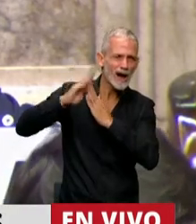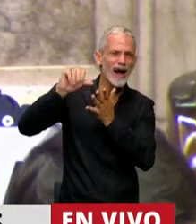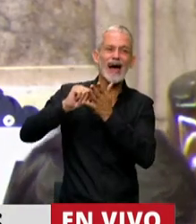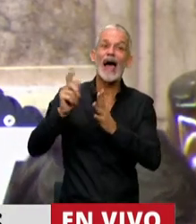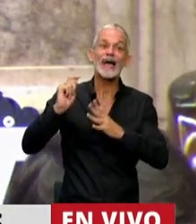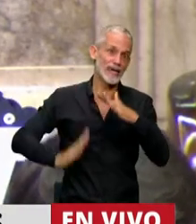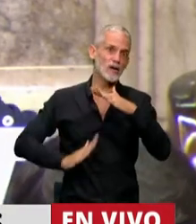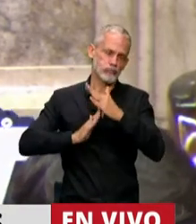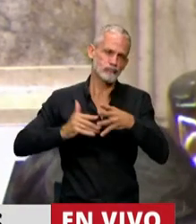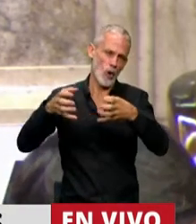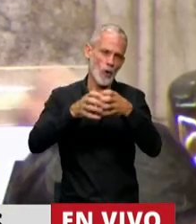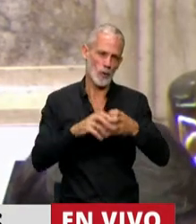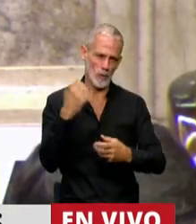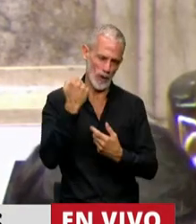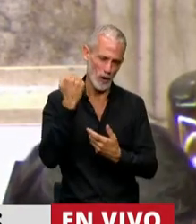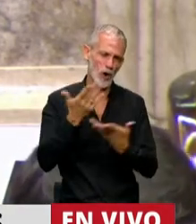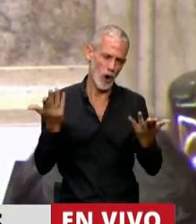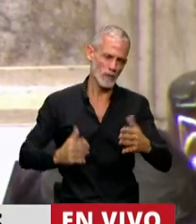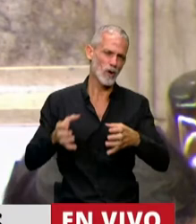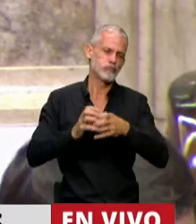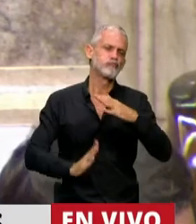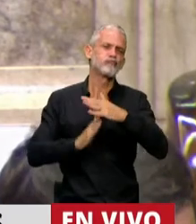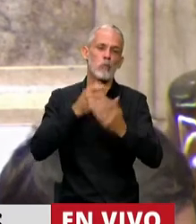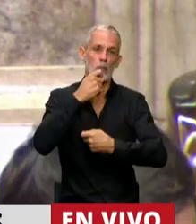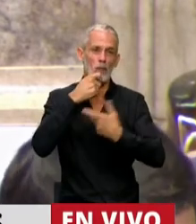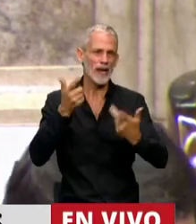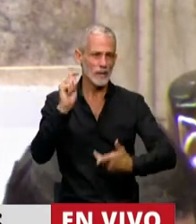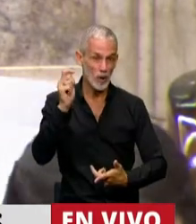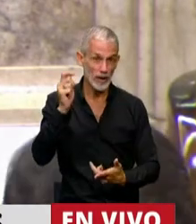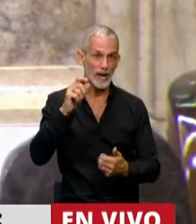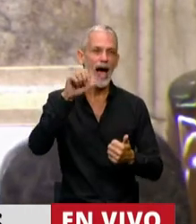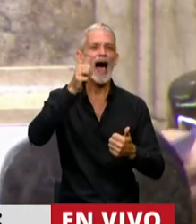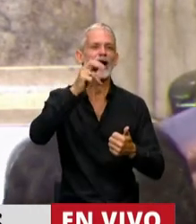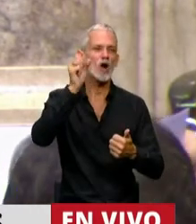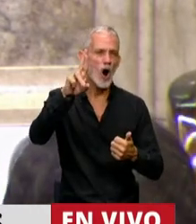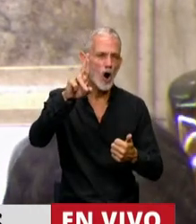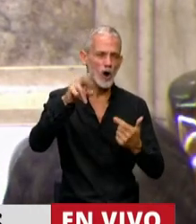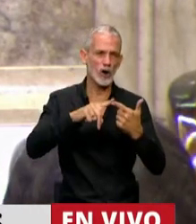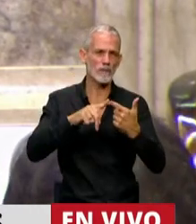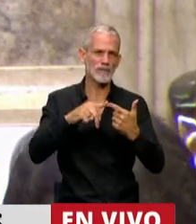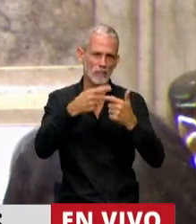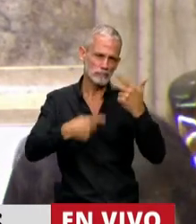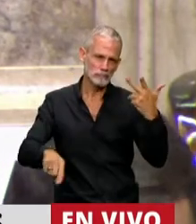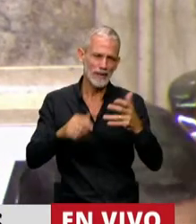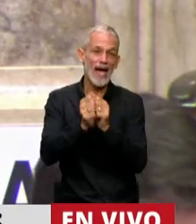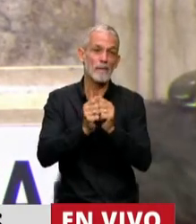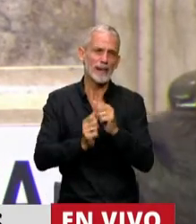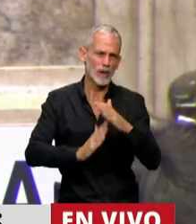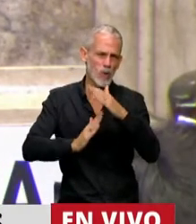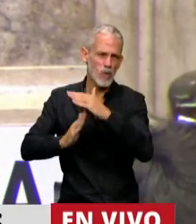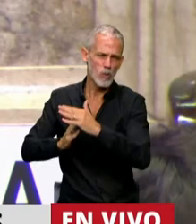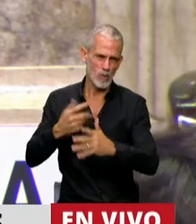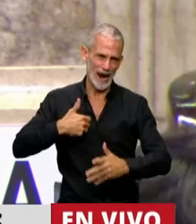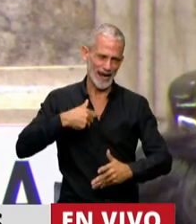la encabezó, bueno, los grandes grupos económicos, como Arcor, etcétera, bueno, los principales